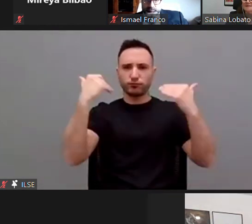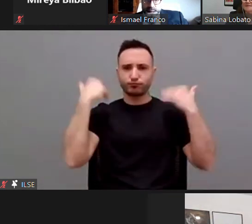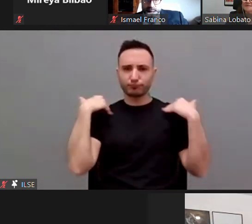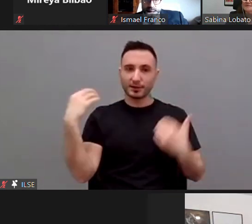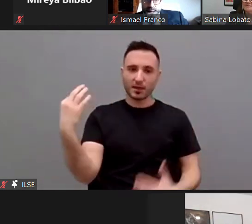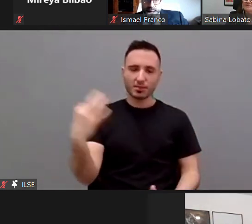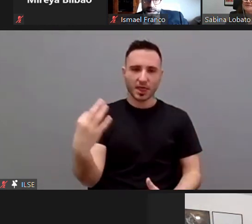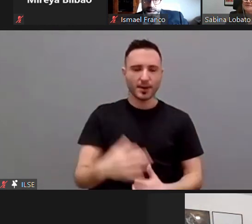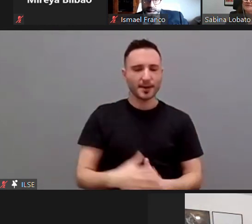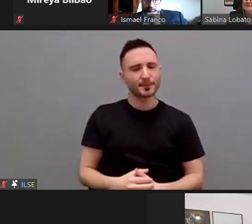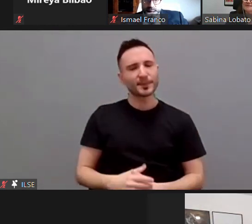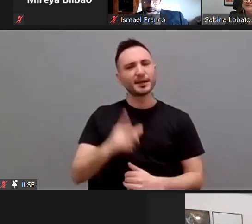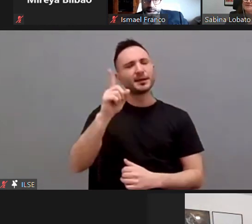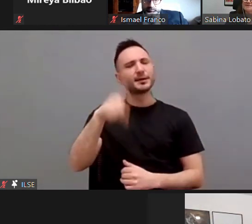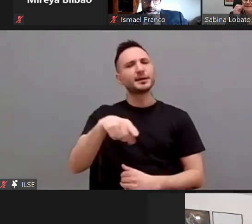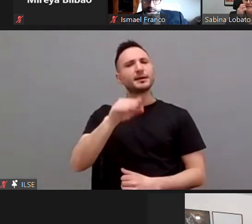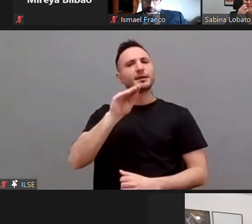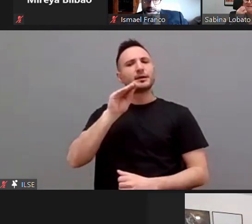Sabina,